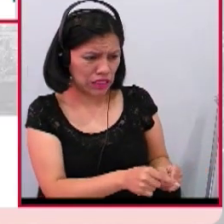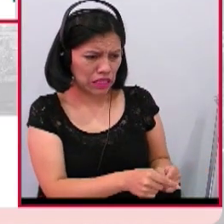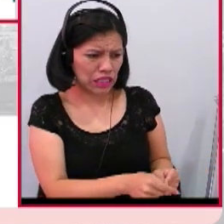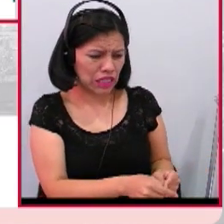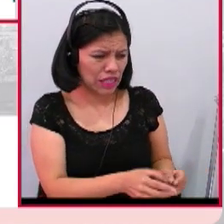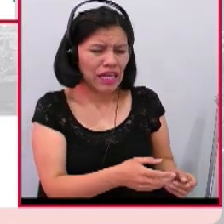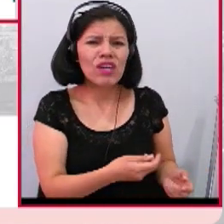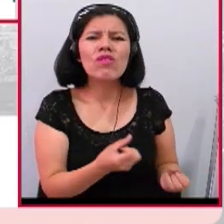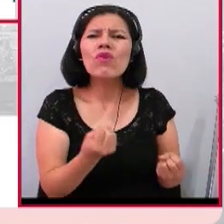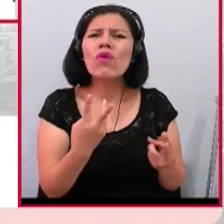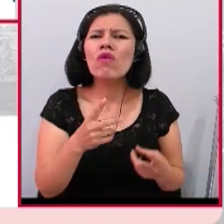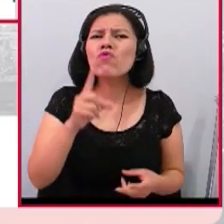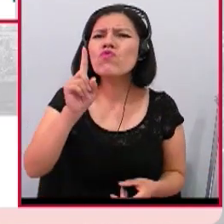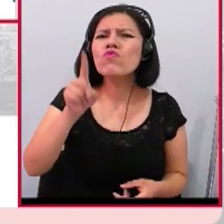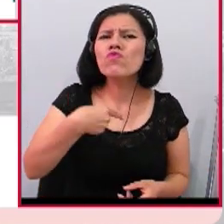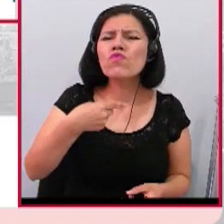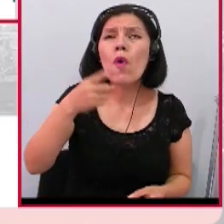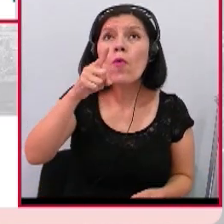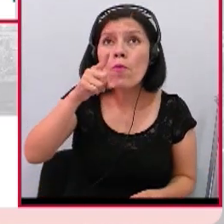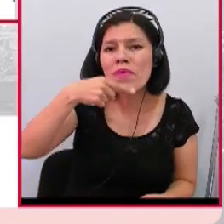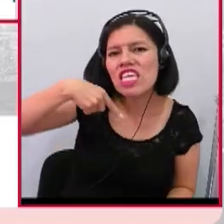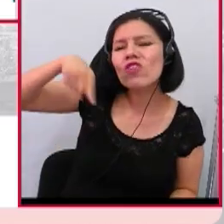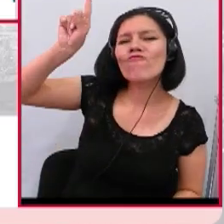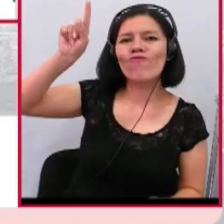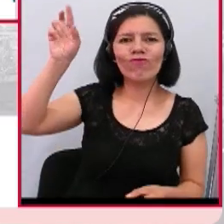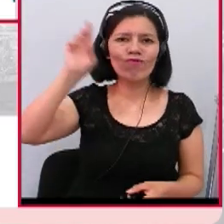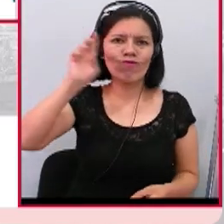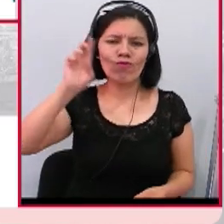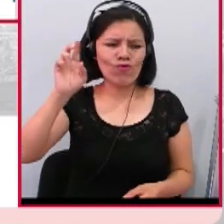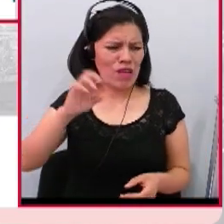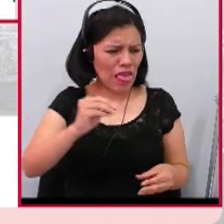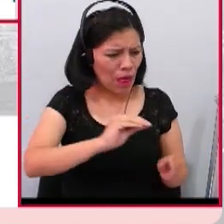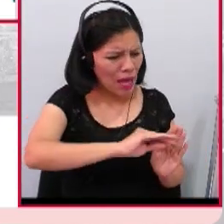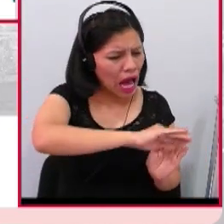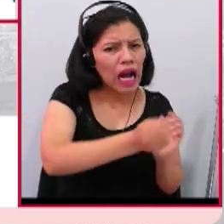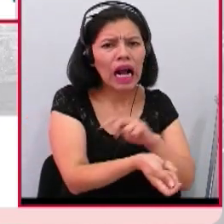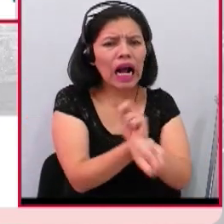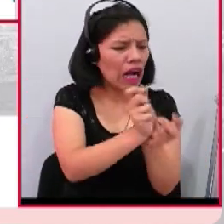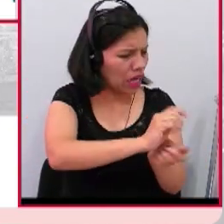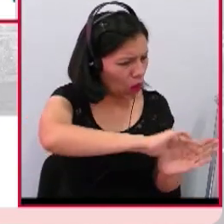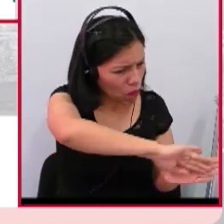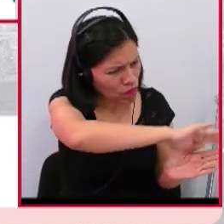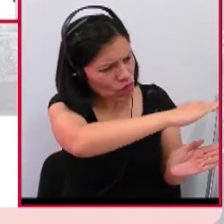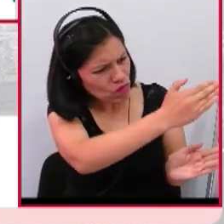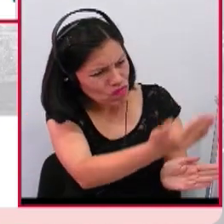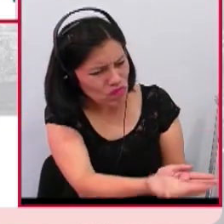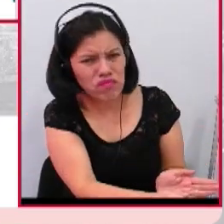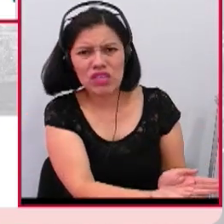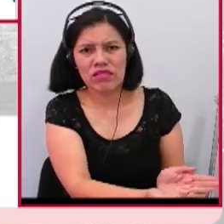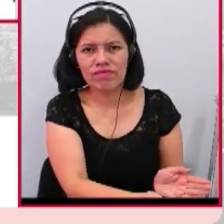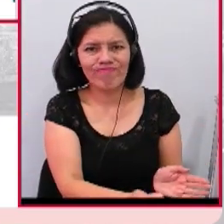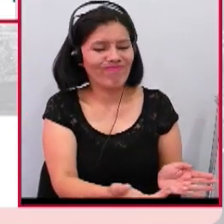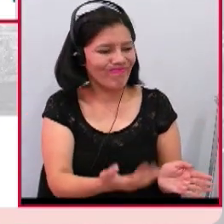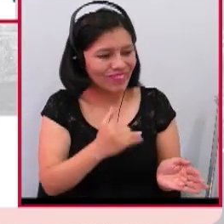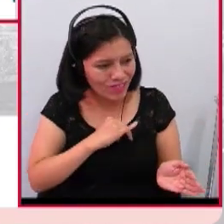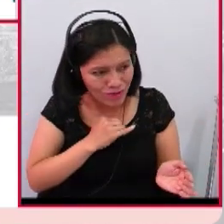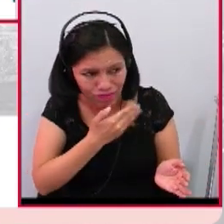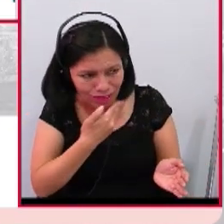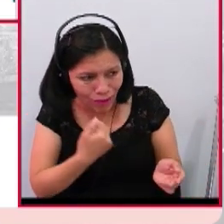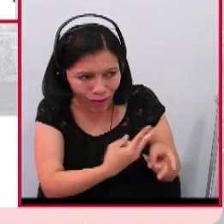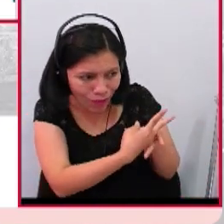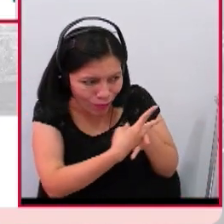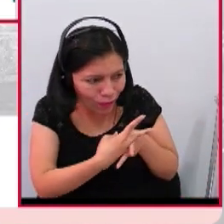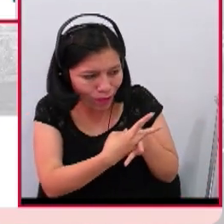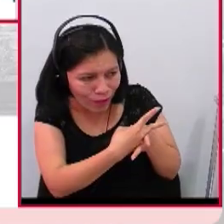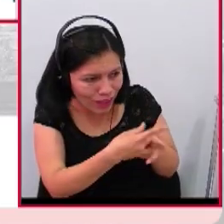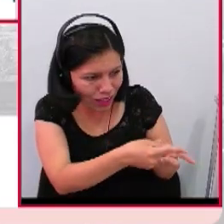aparte de los costos de mantenimiento operativo que se pueden dar. En caso de los convertidores, aproximadamente $500 millones. Entonces yo me